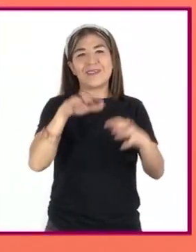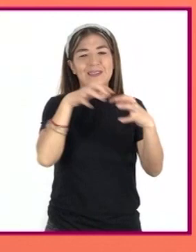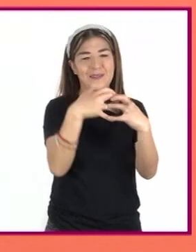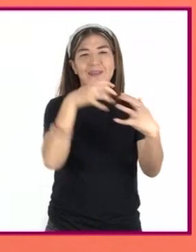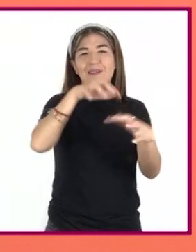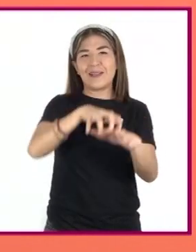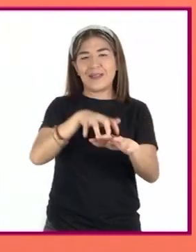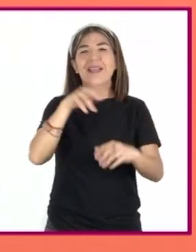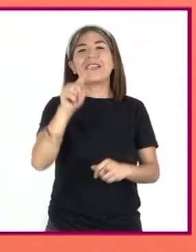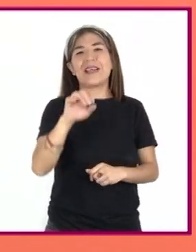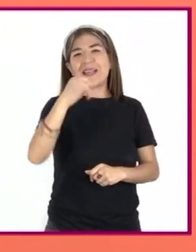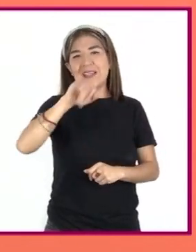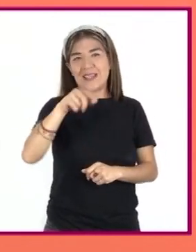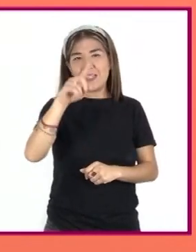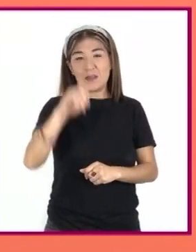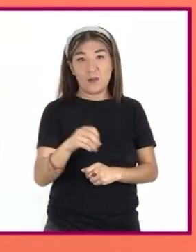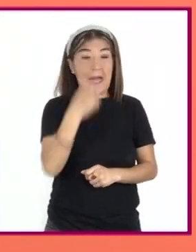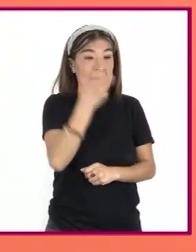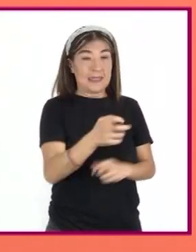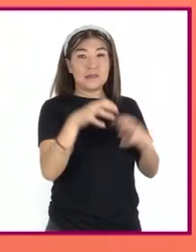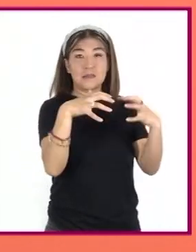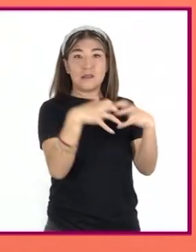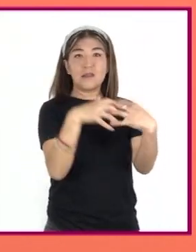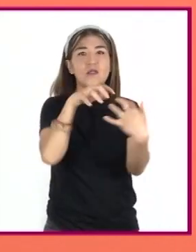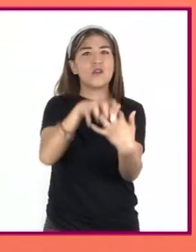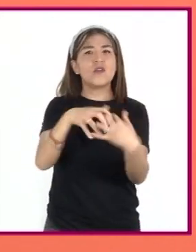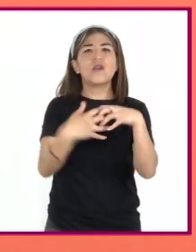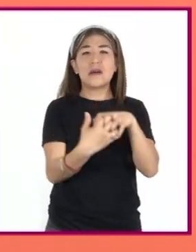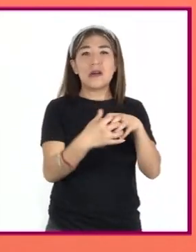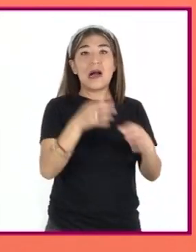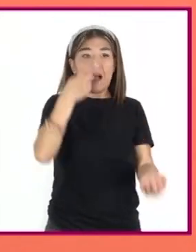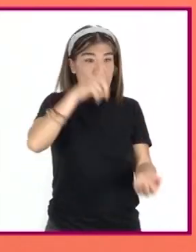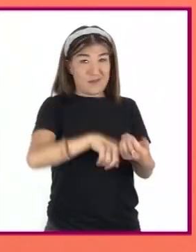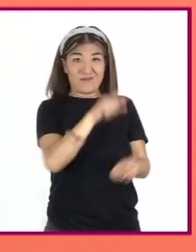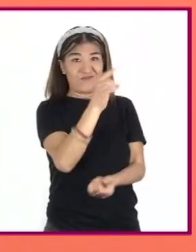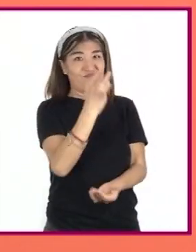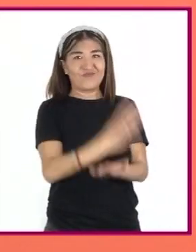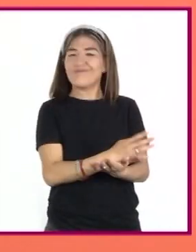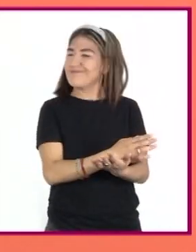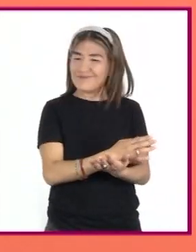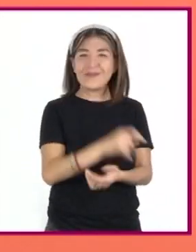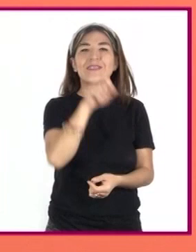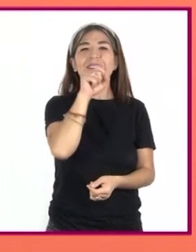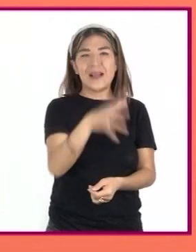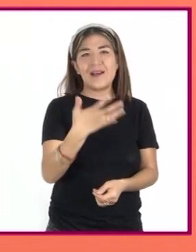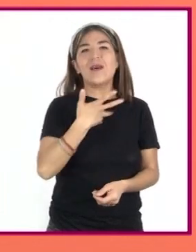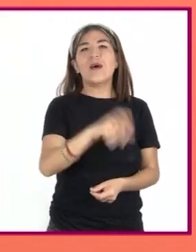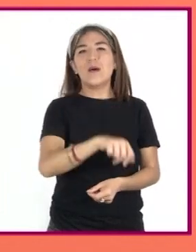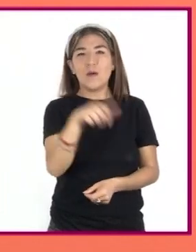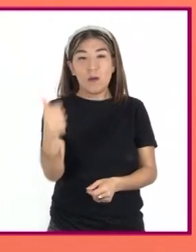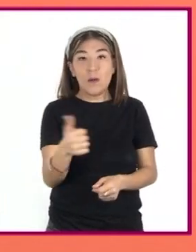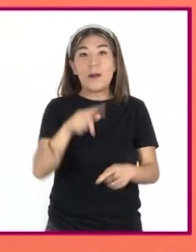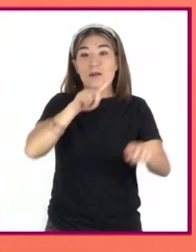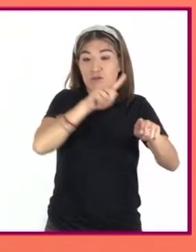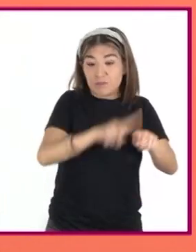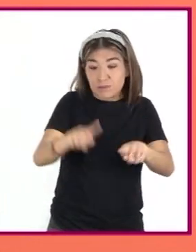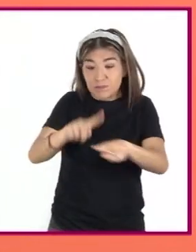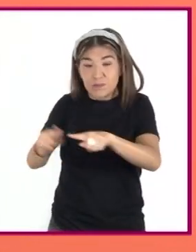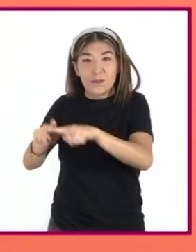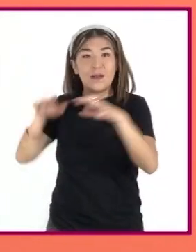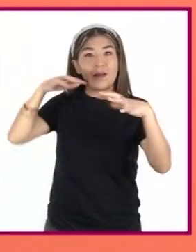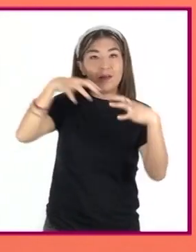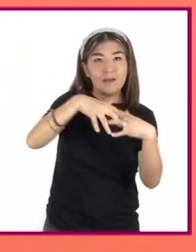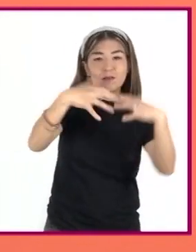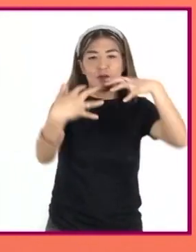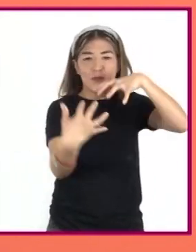Pero resulta que los tejidos aislados tampoco basta. Por ello, varios tejidos distintos